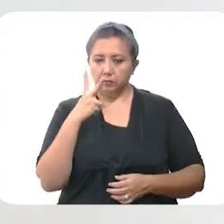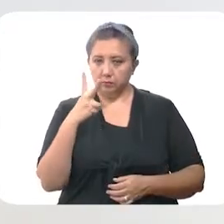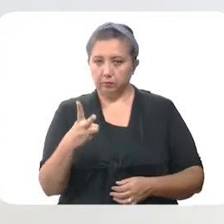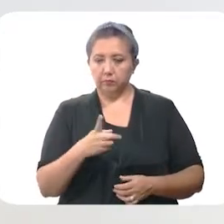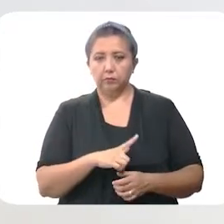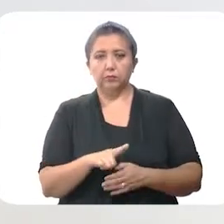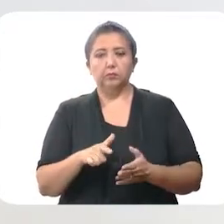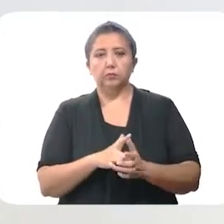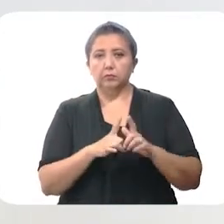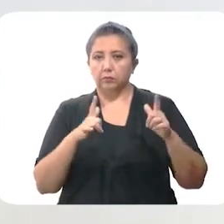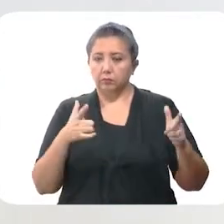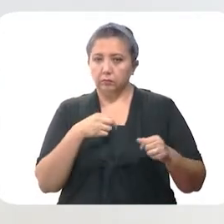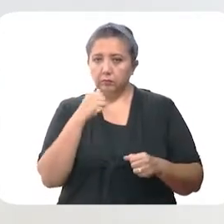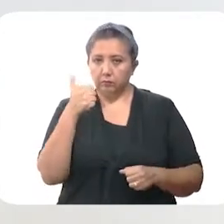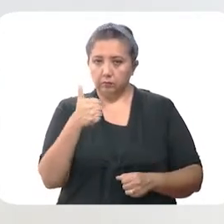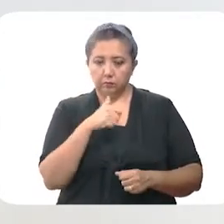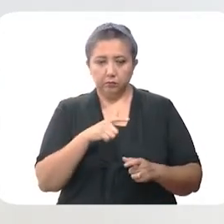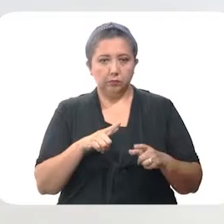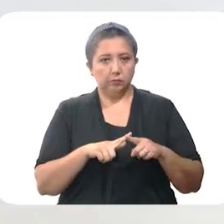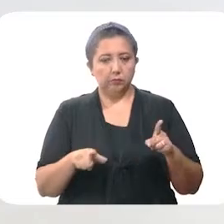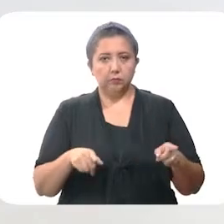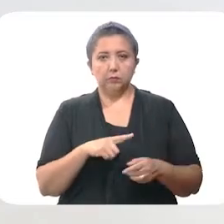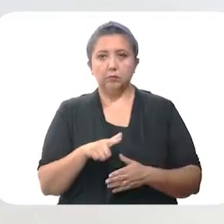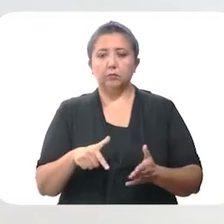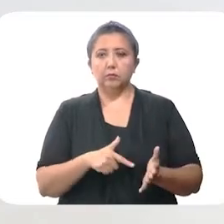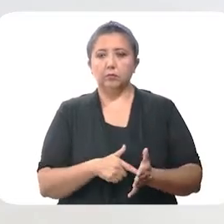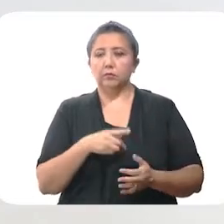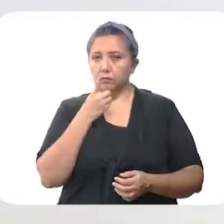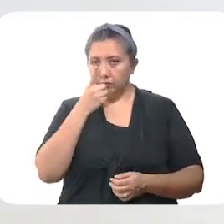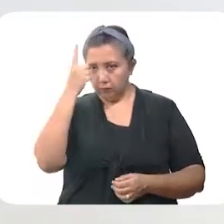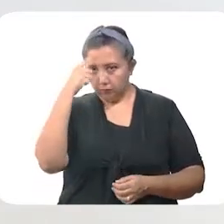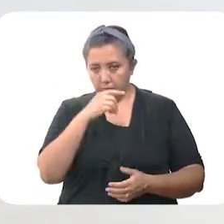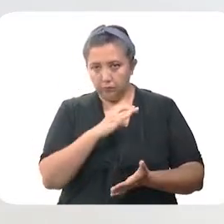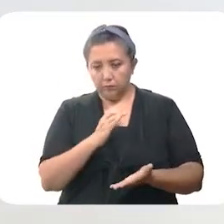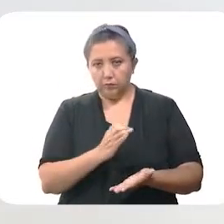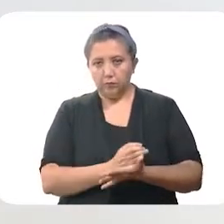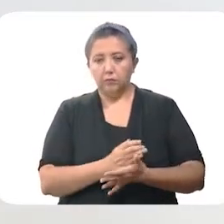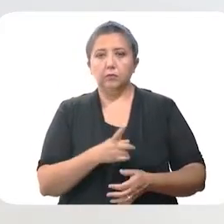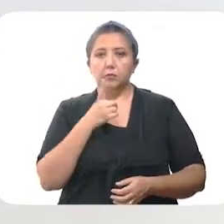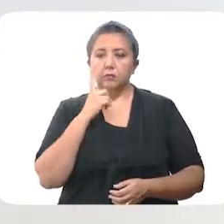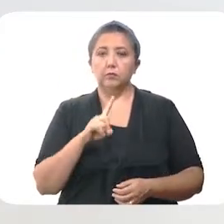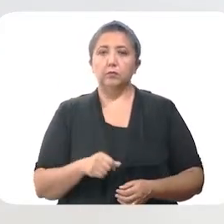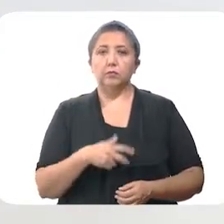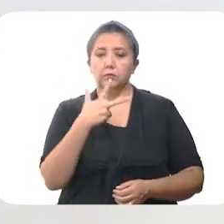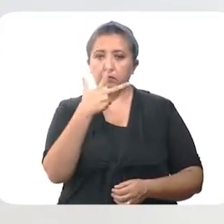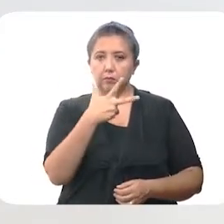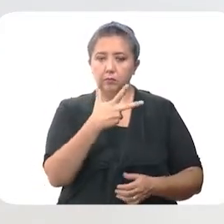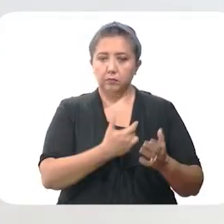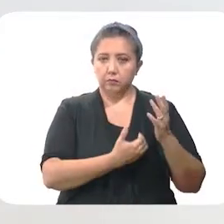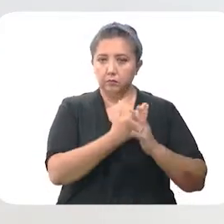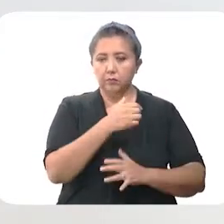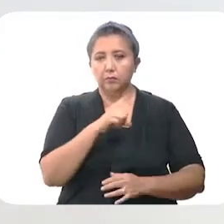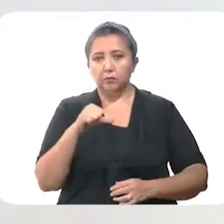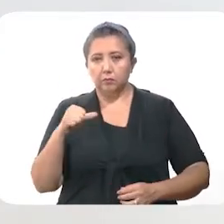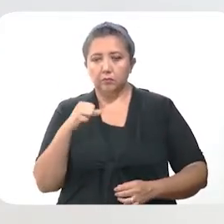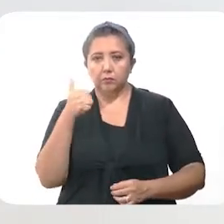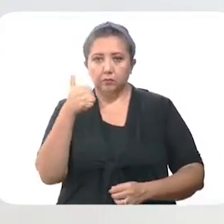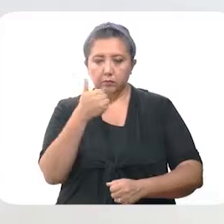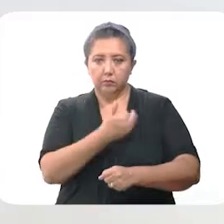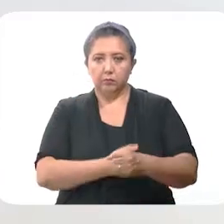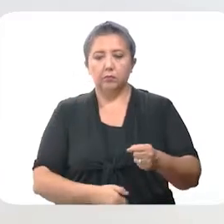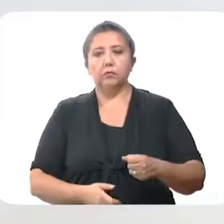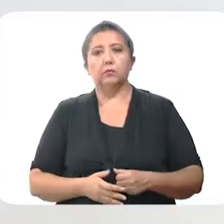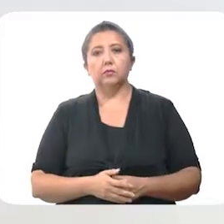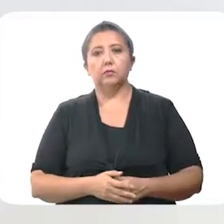en 2 macrocentros y 6 módulos distribuidos estratégicamente en la ciudad, y será de 8 de la mañana a 6